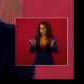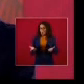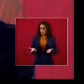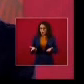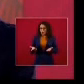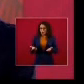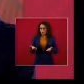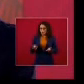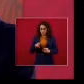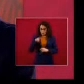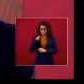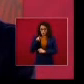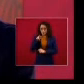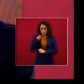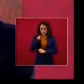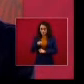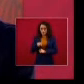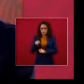muy